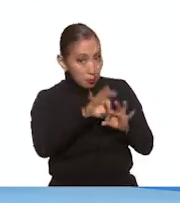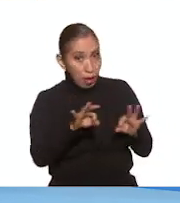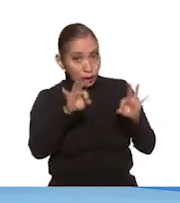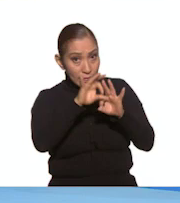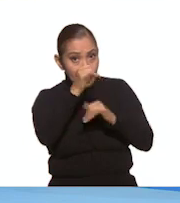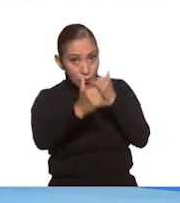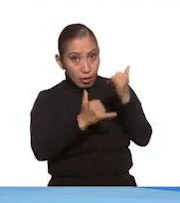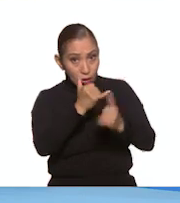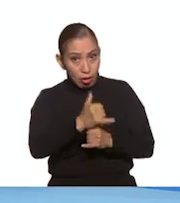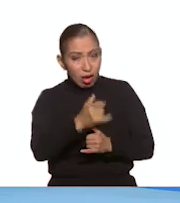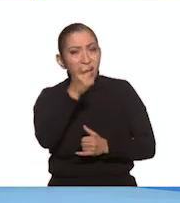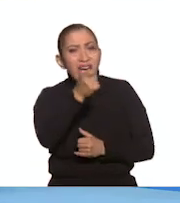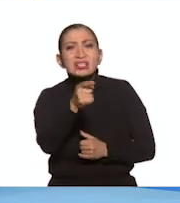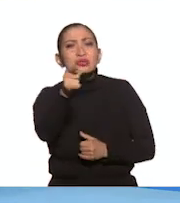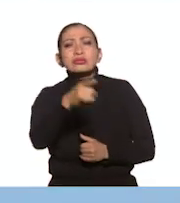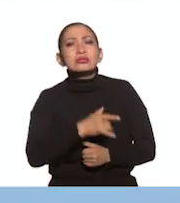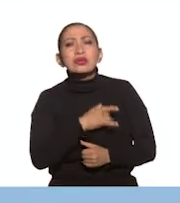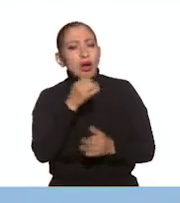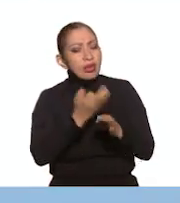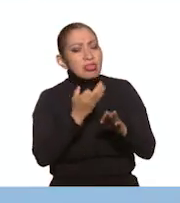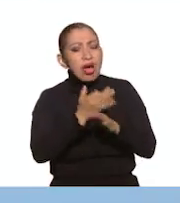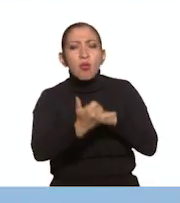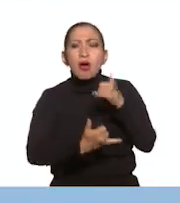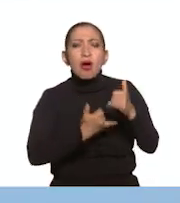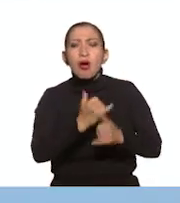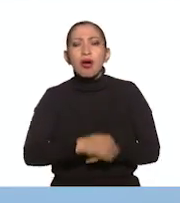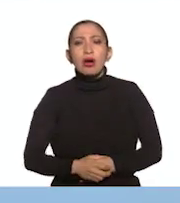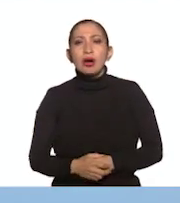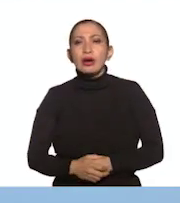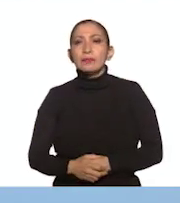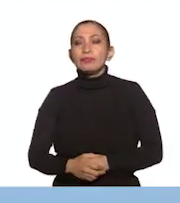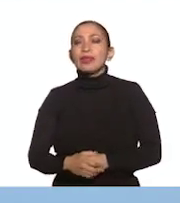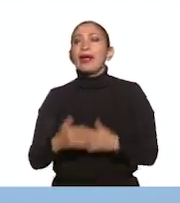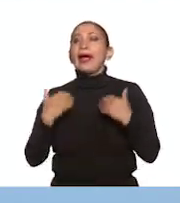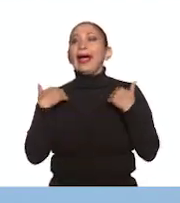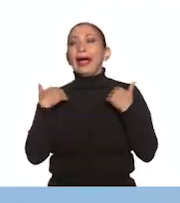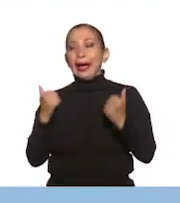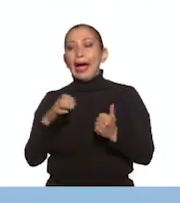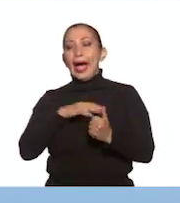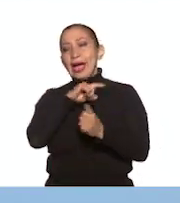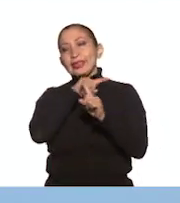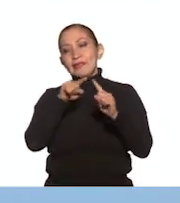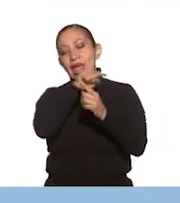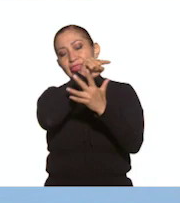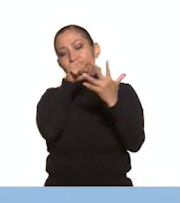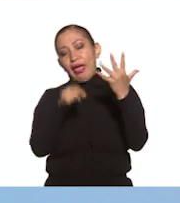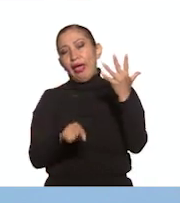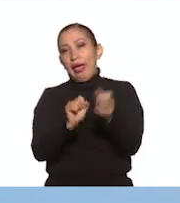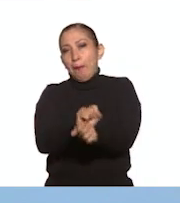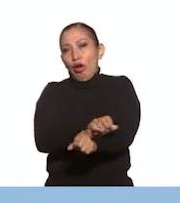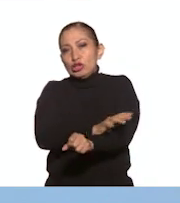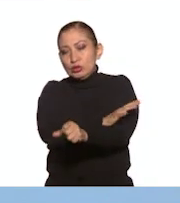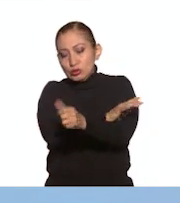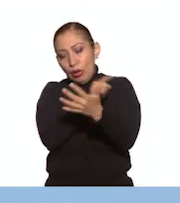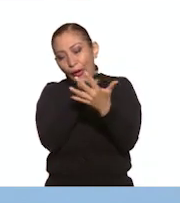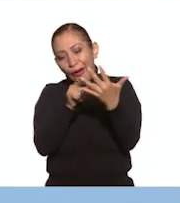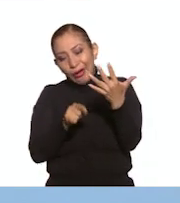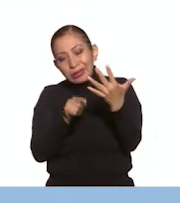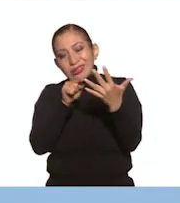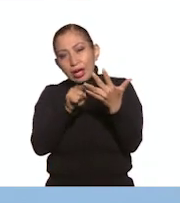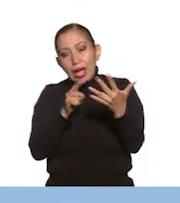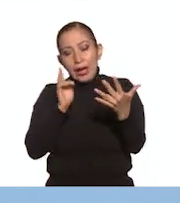de este juego? ¿Qué significa para ti? Ah, pues ahora entiendo que hay diversas emociones y